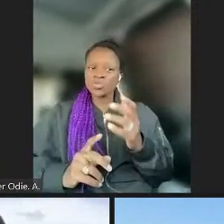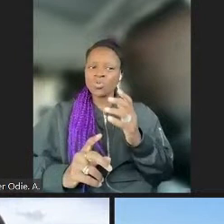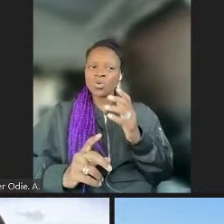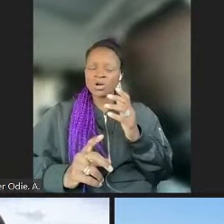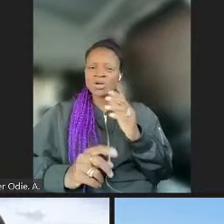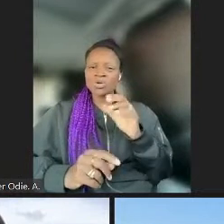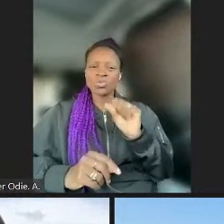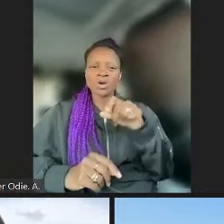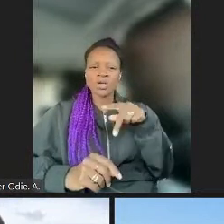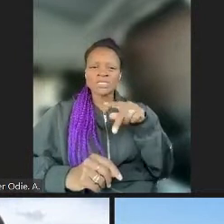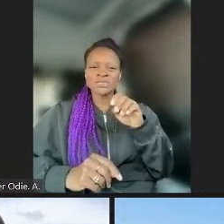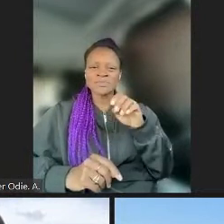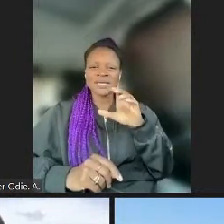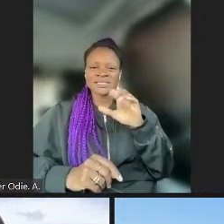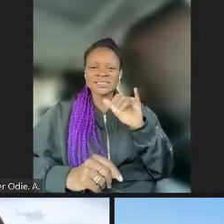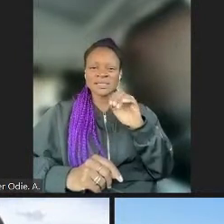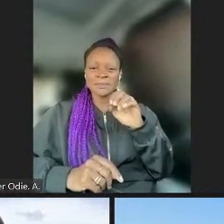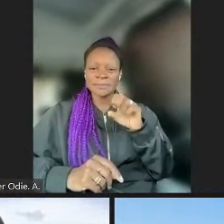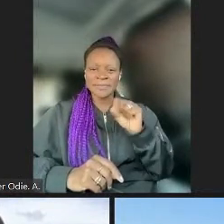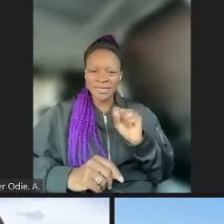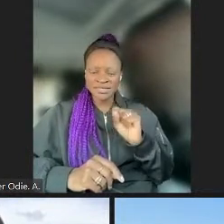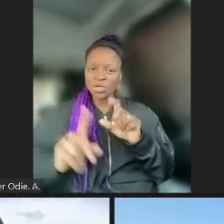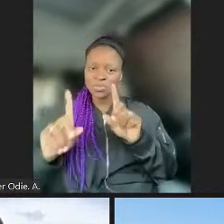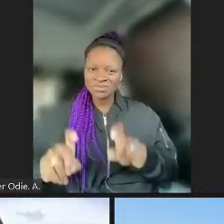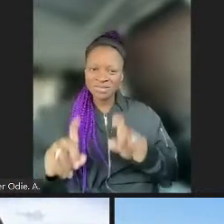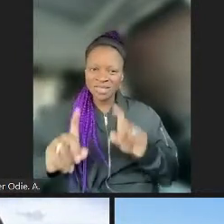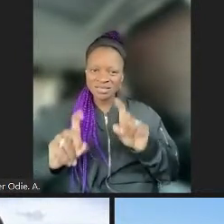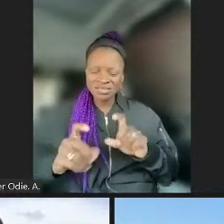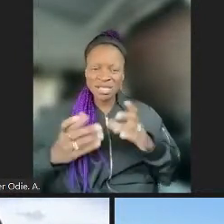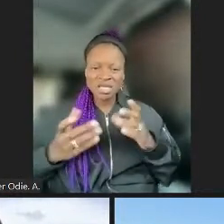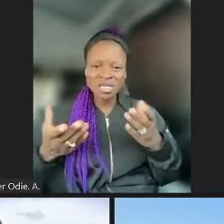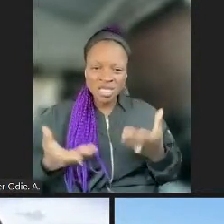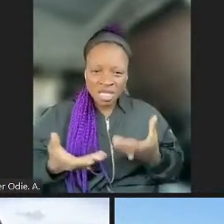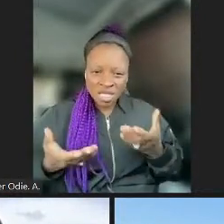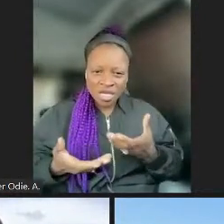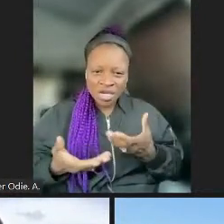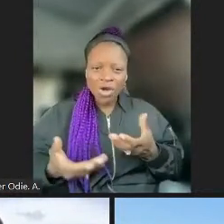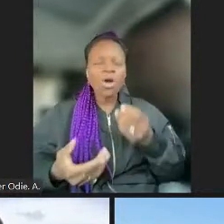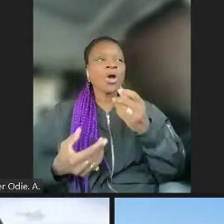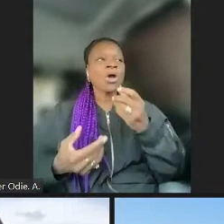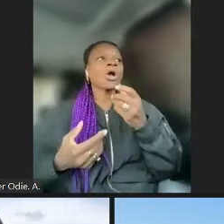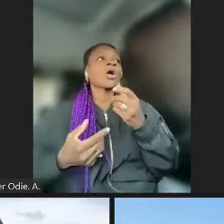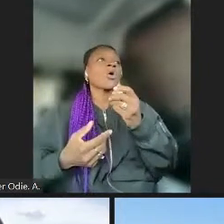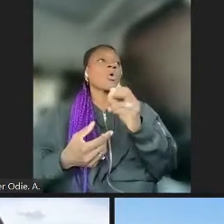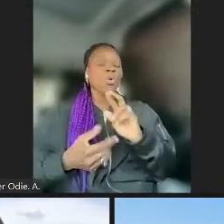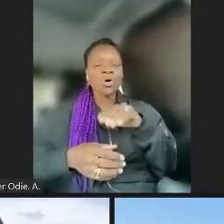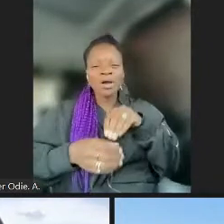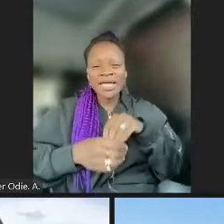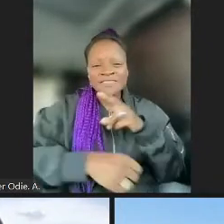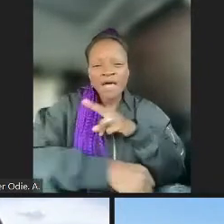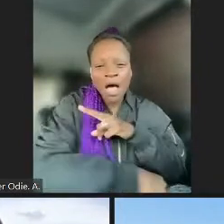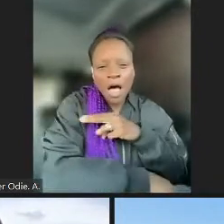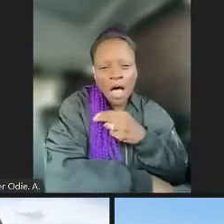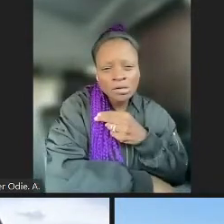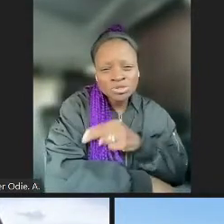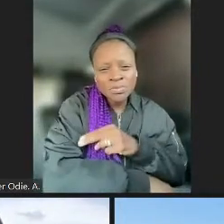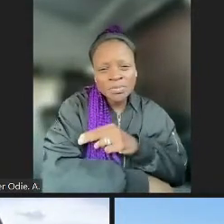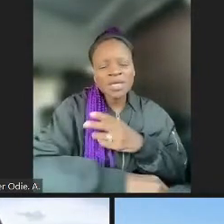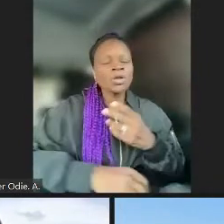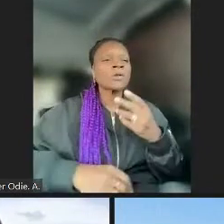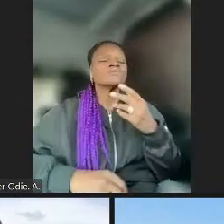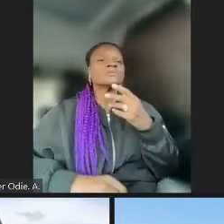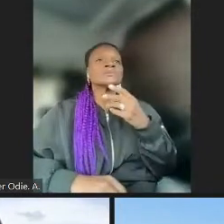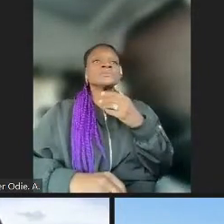que se chequearon, que se probaron aquí en el condado de Sonoma, aquí es en el laboratorio público o en alguno de los